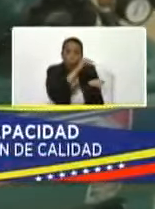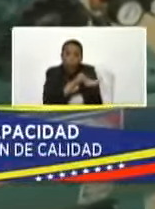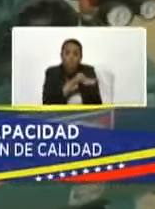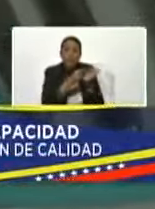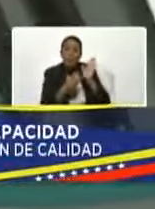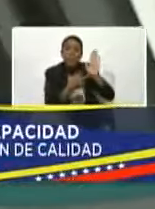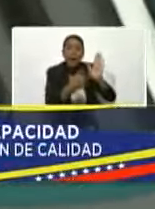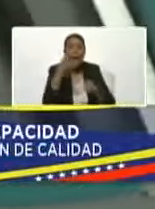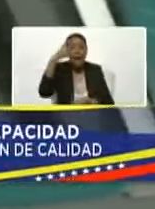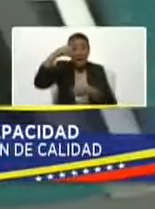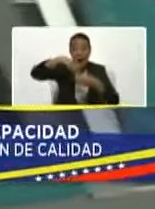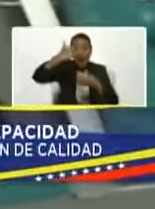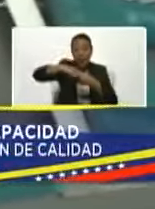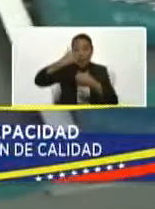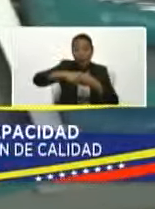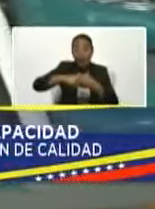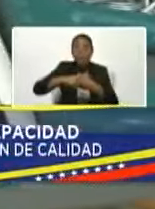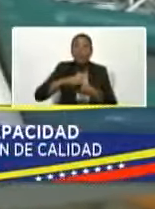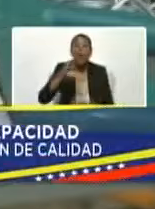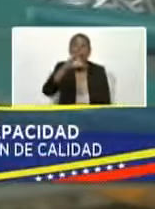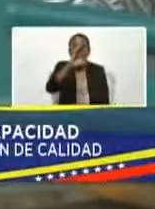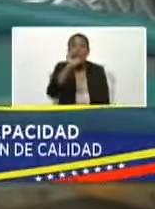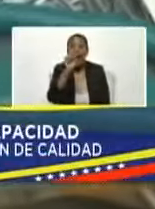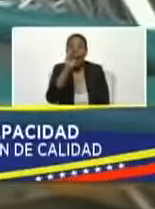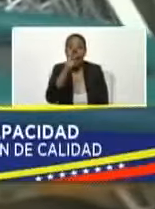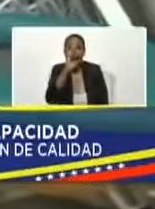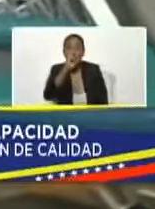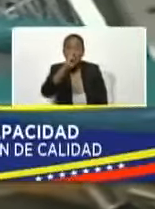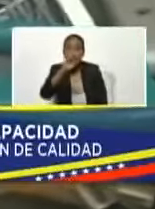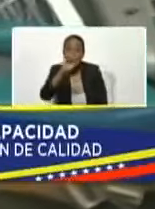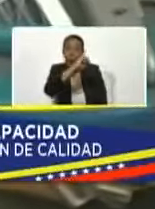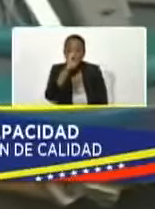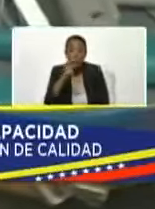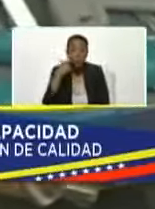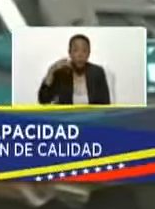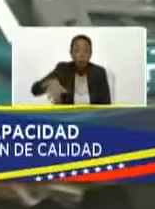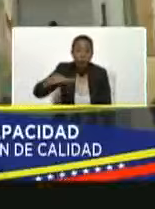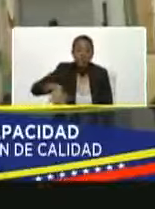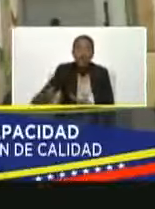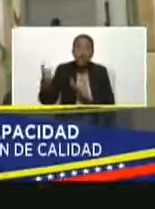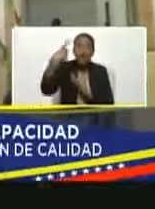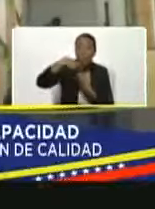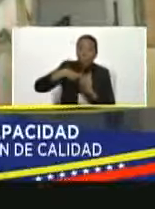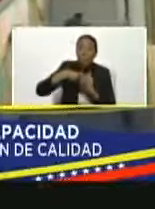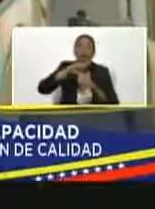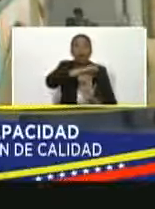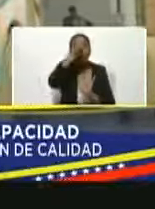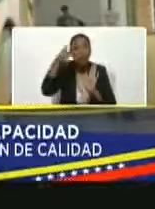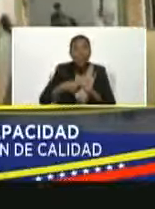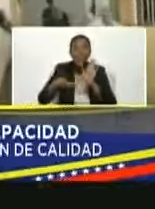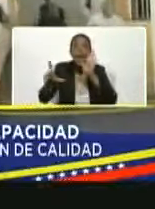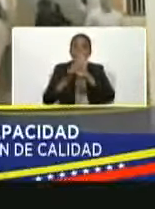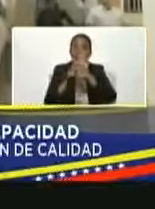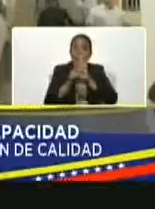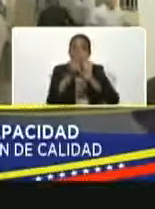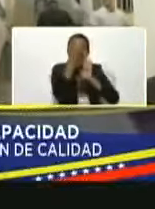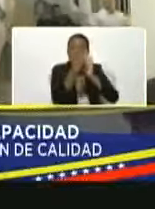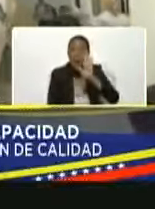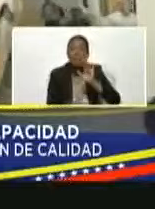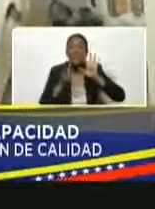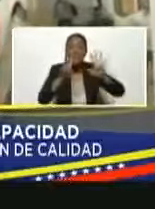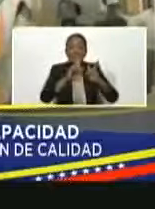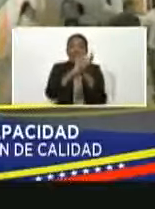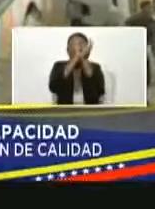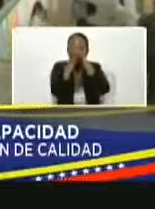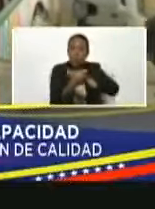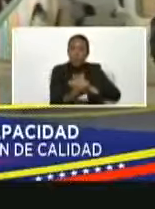está entregando Hoy acá en el municipio cabimas del Estado zulia para incorporarlo plenamente en el plan de la siete